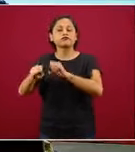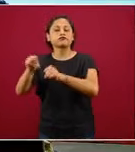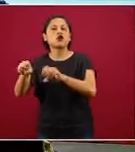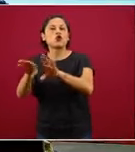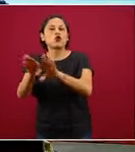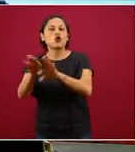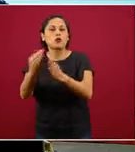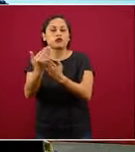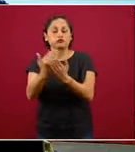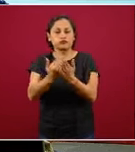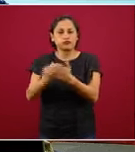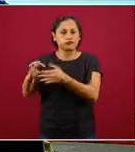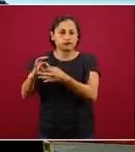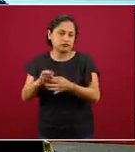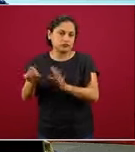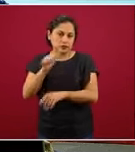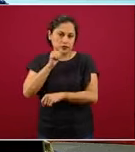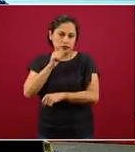con la regulación. La que sigue, por favor.